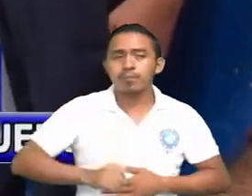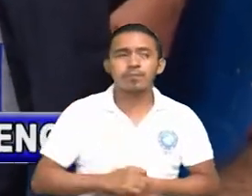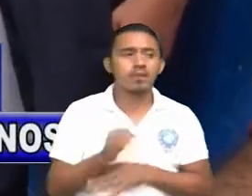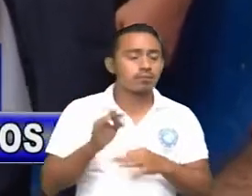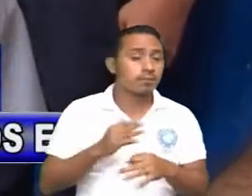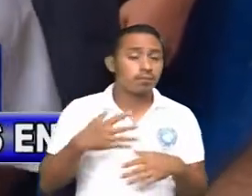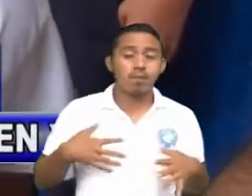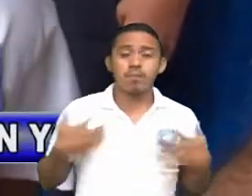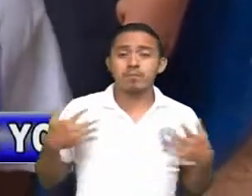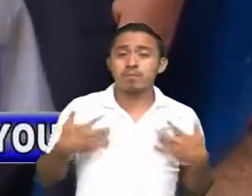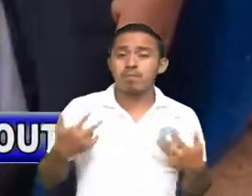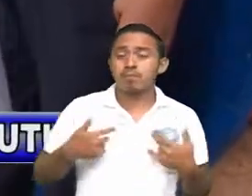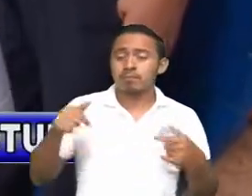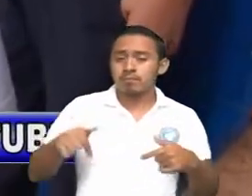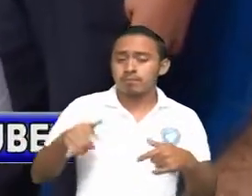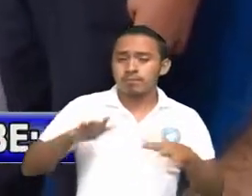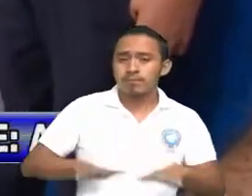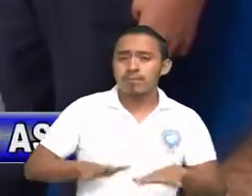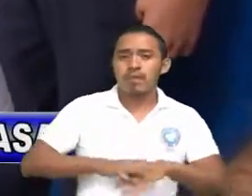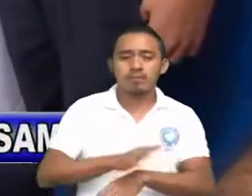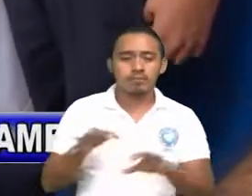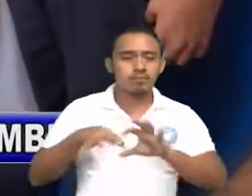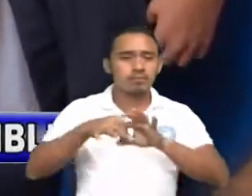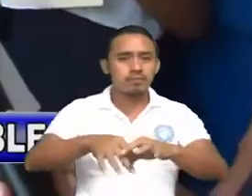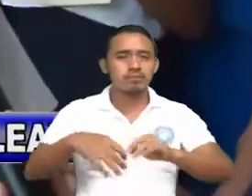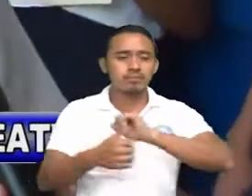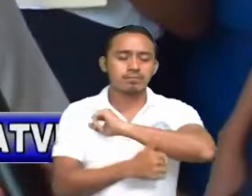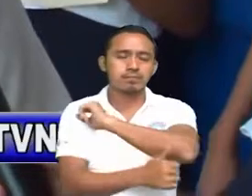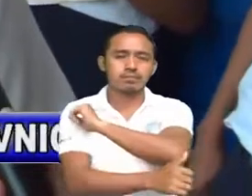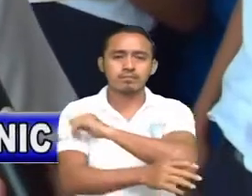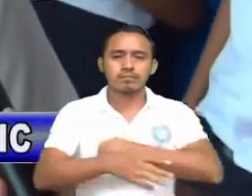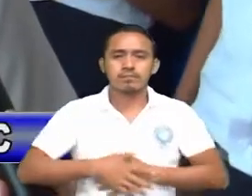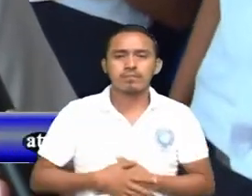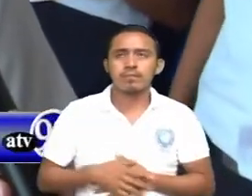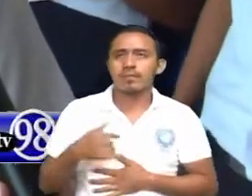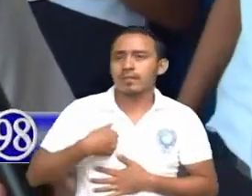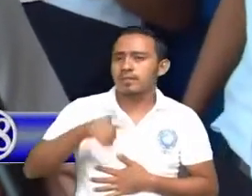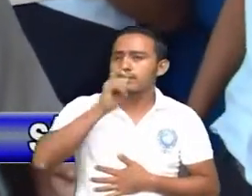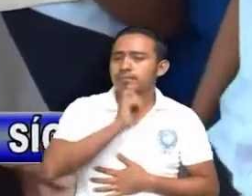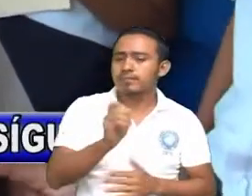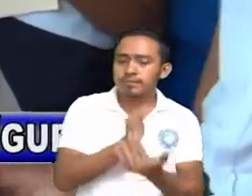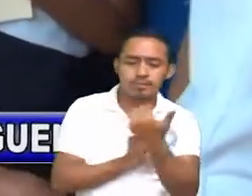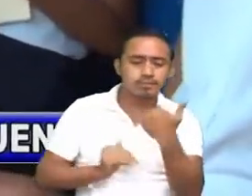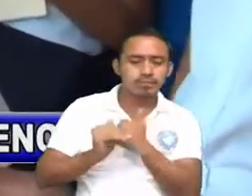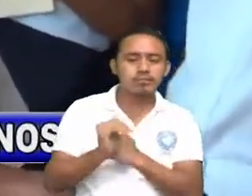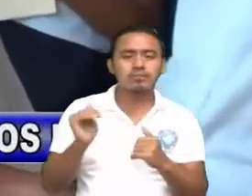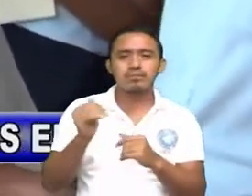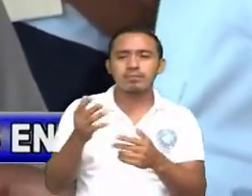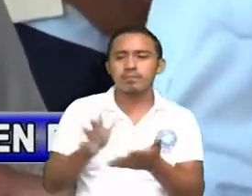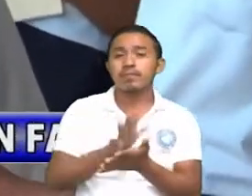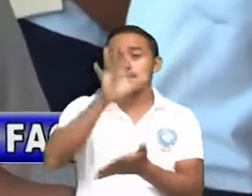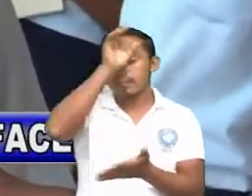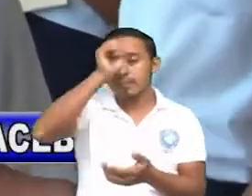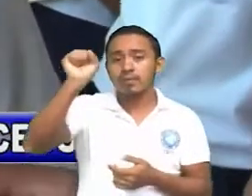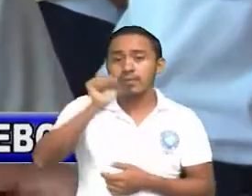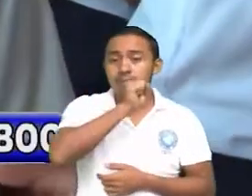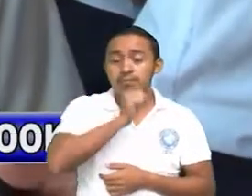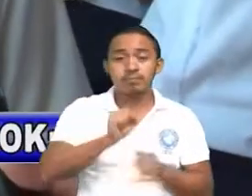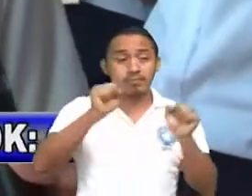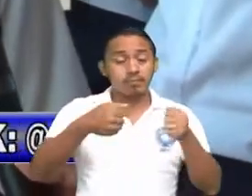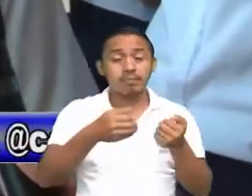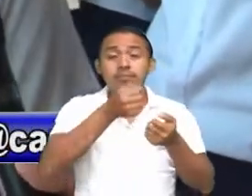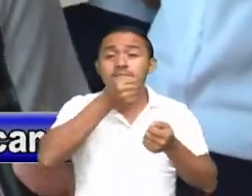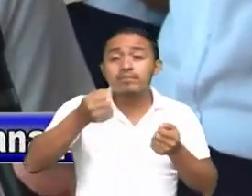muy feliz por estar aquí con mi compañero y me gusta. Lo que me gusta más es que aprendemos más canciones y podemos más cantarle al